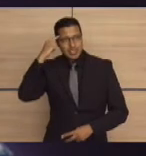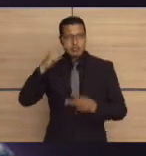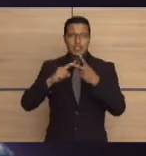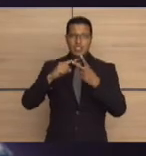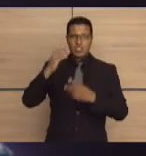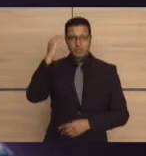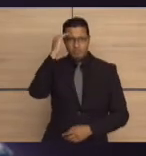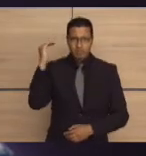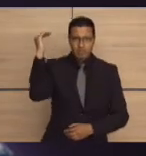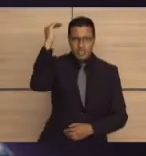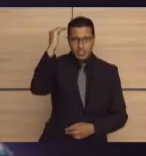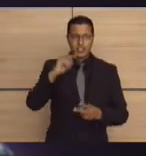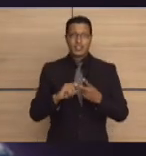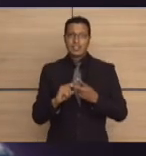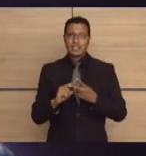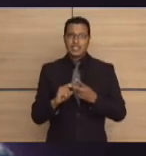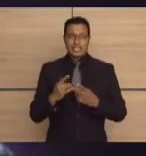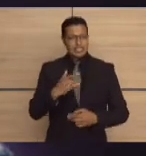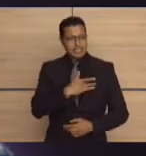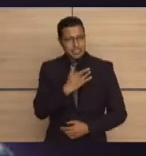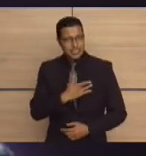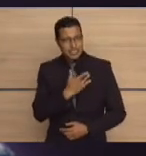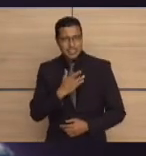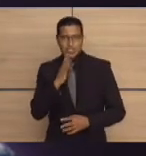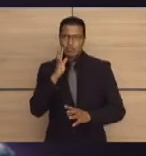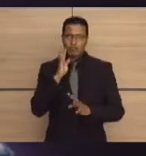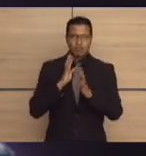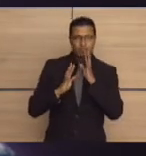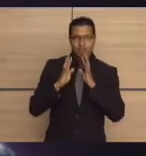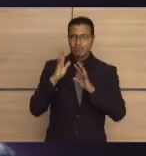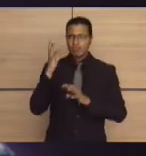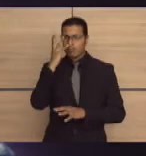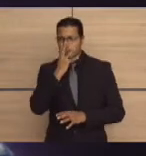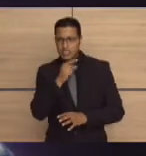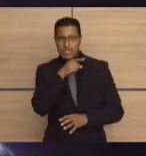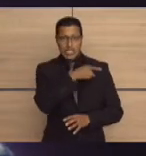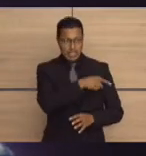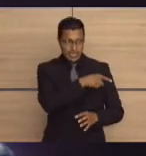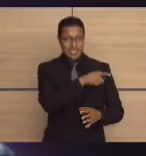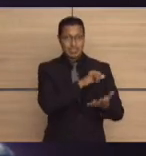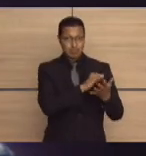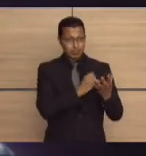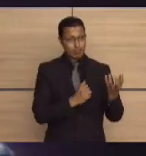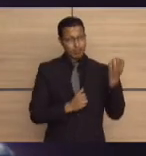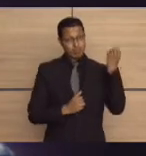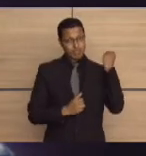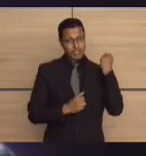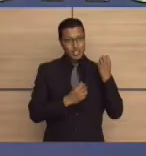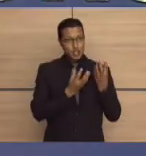a la clarividencia, al sentido estético de esos pueblos de los que somos descendientes?